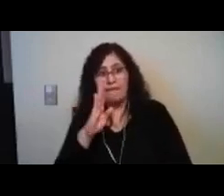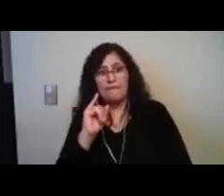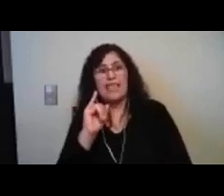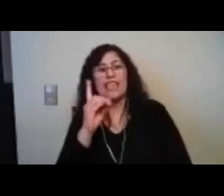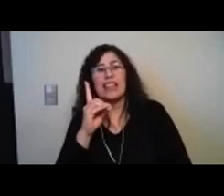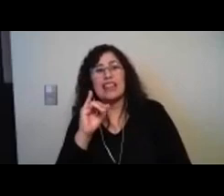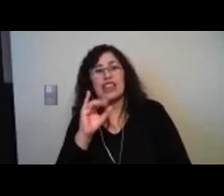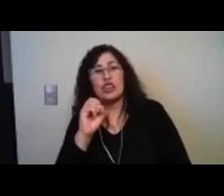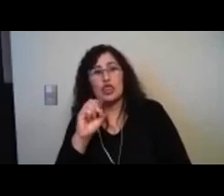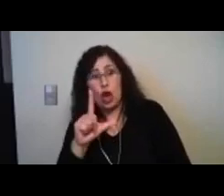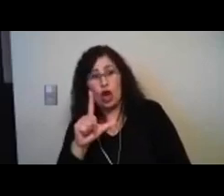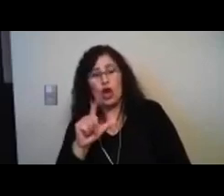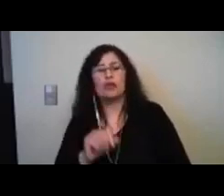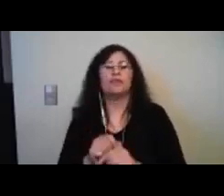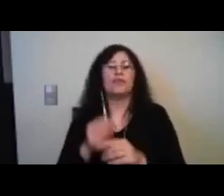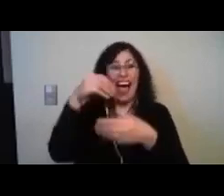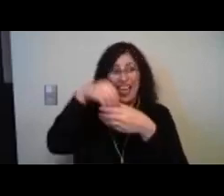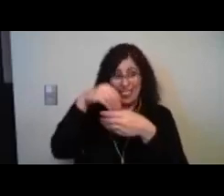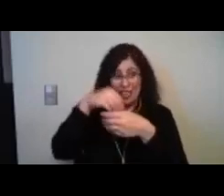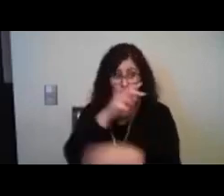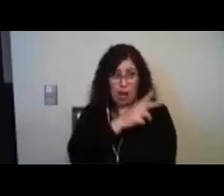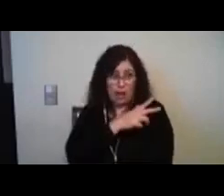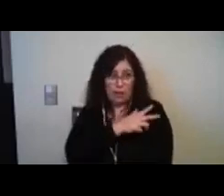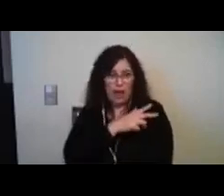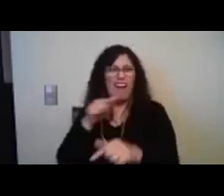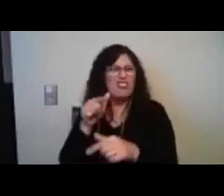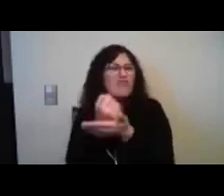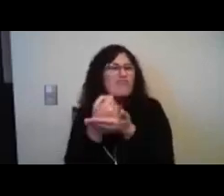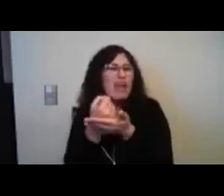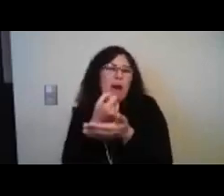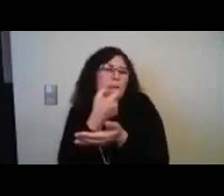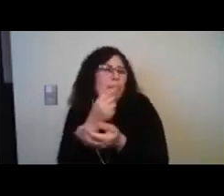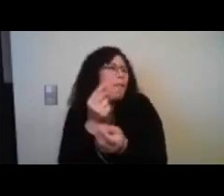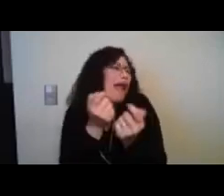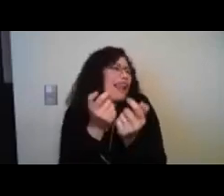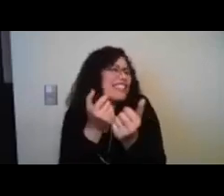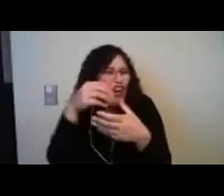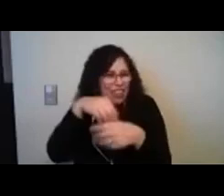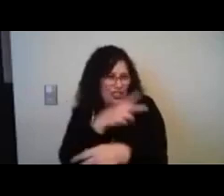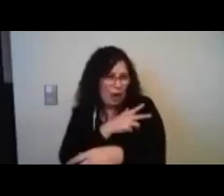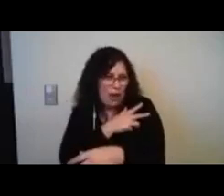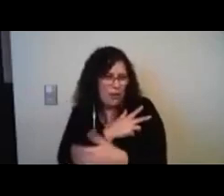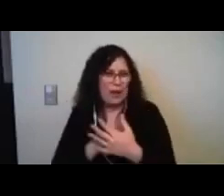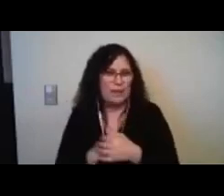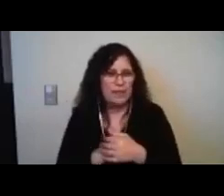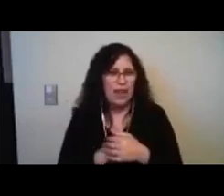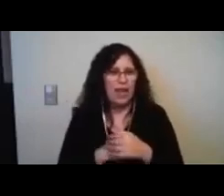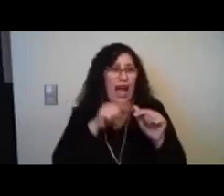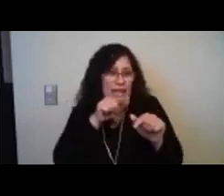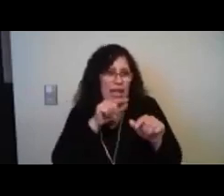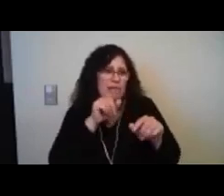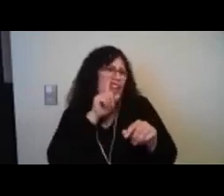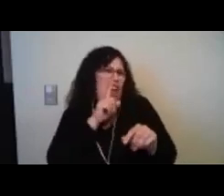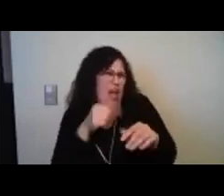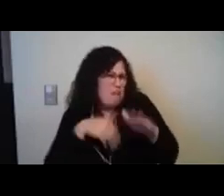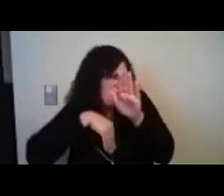¿ya? El cannabidiol, que es el componente farmacológico que generalmente se encuentra en la marihuana, ¿cierto? La marihuana tiene más